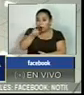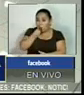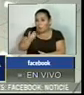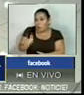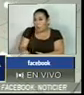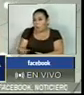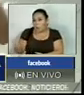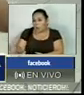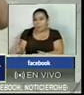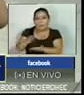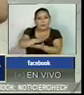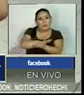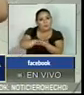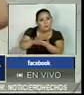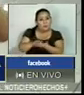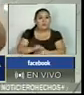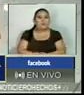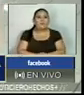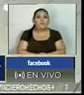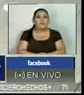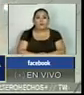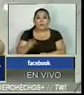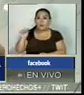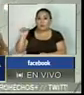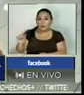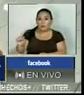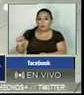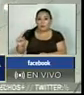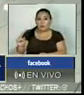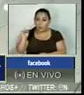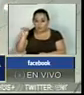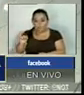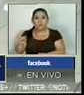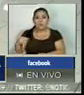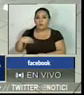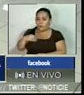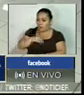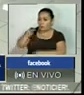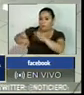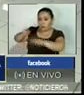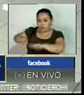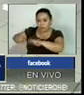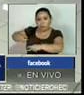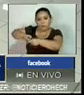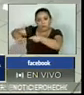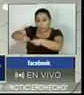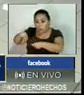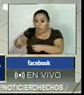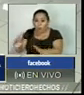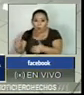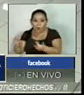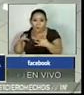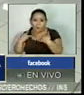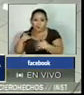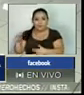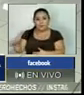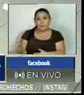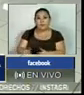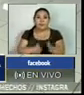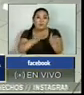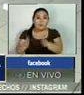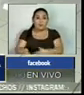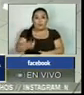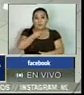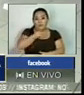de limpieza y están en constante monitoreo para verificar su estado de salud. Por otra